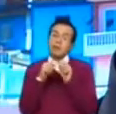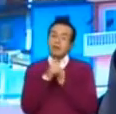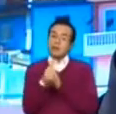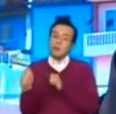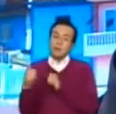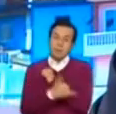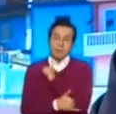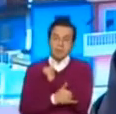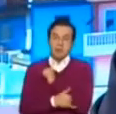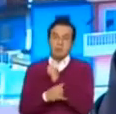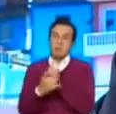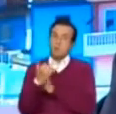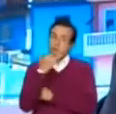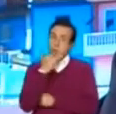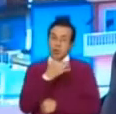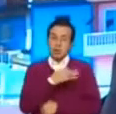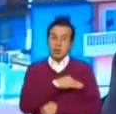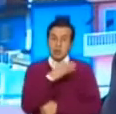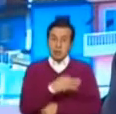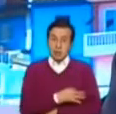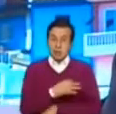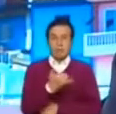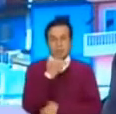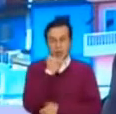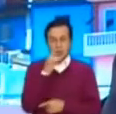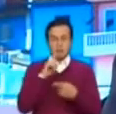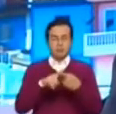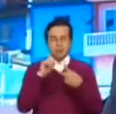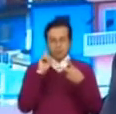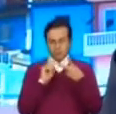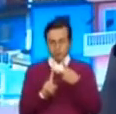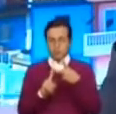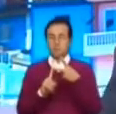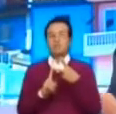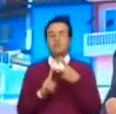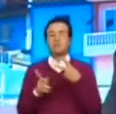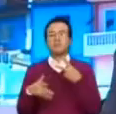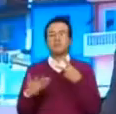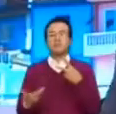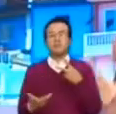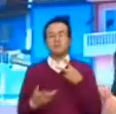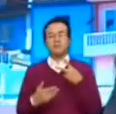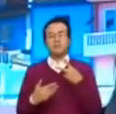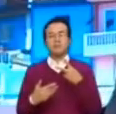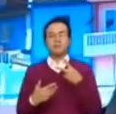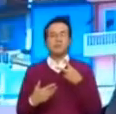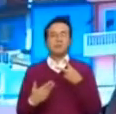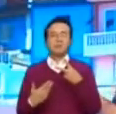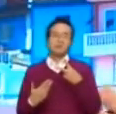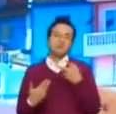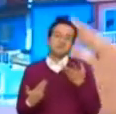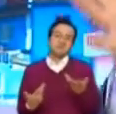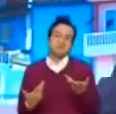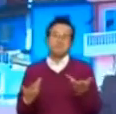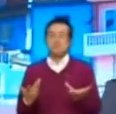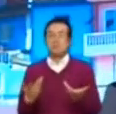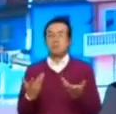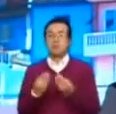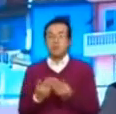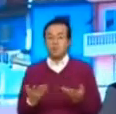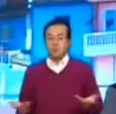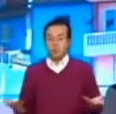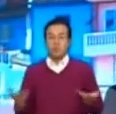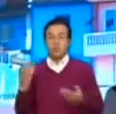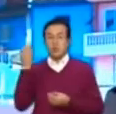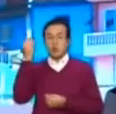país, pero es éticamente inmoral, por un lado. Por otro lado, no se puede soslayar que buena parte de